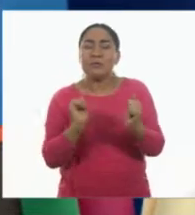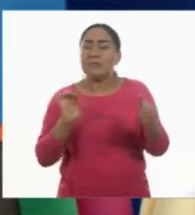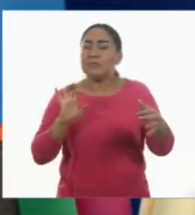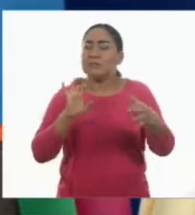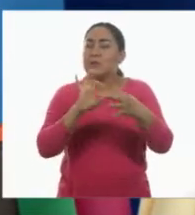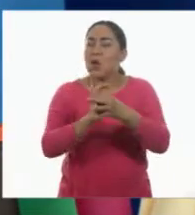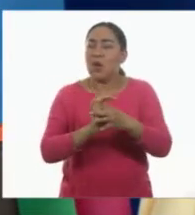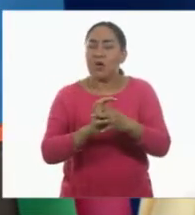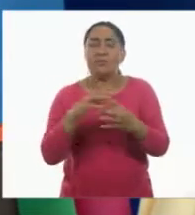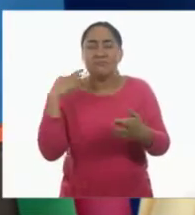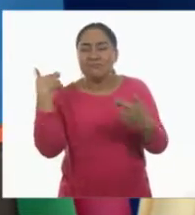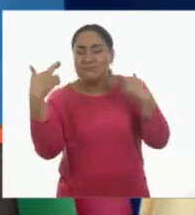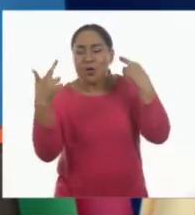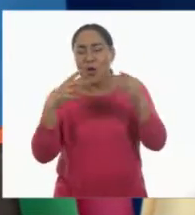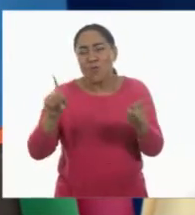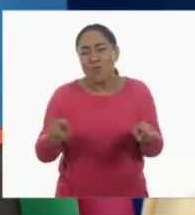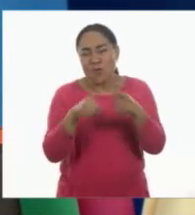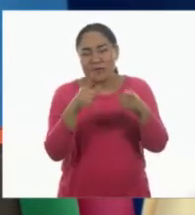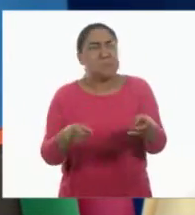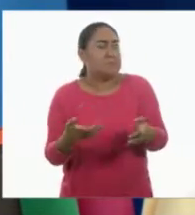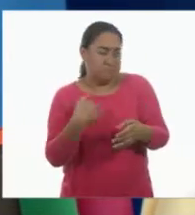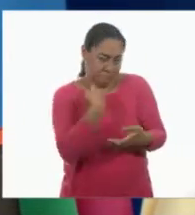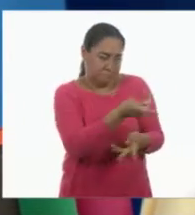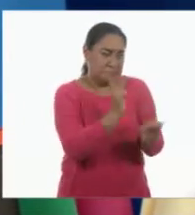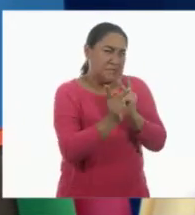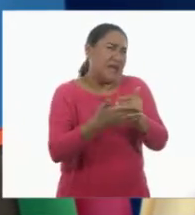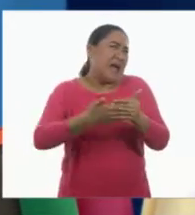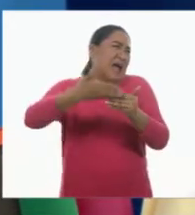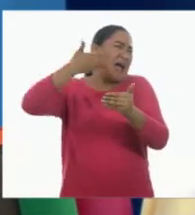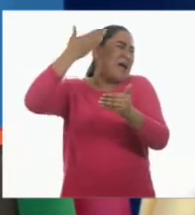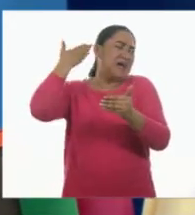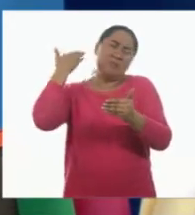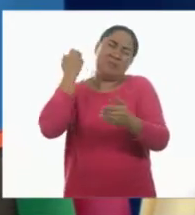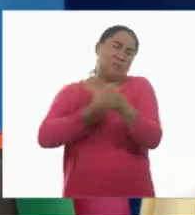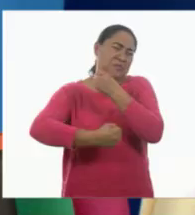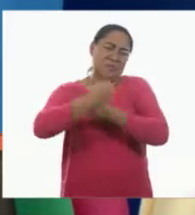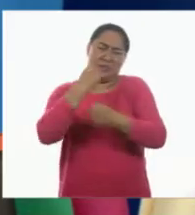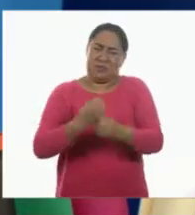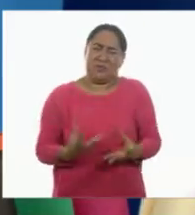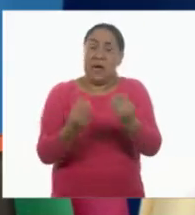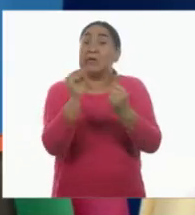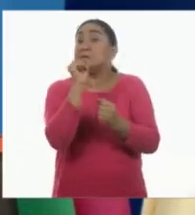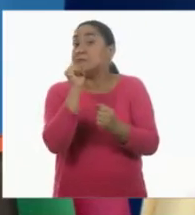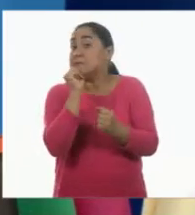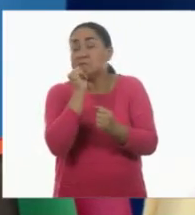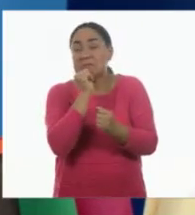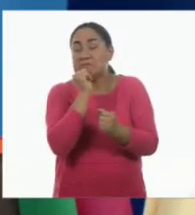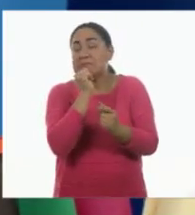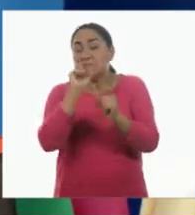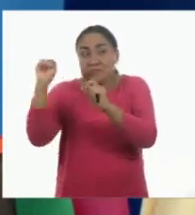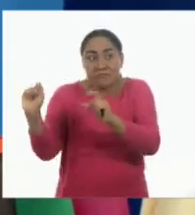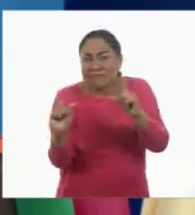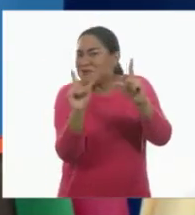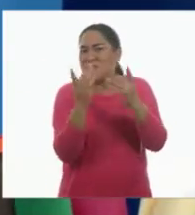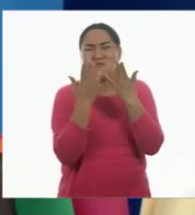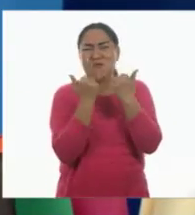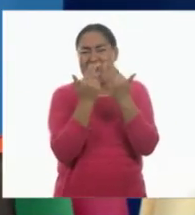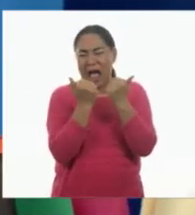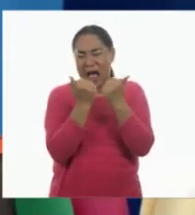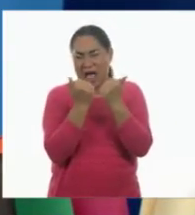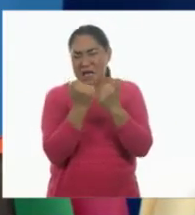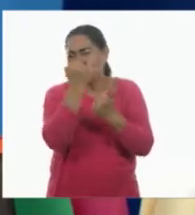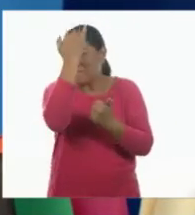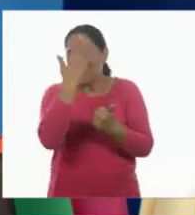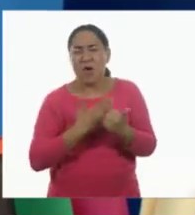que antes, hace algunos años, mucho antes de que hubiera la posibilidad de la imagen, pues se hizo muy famosa